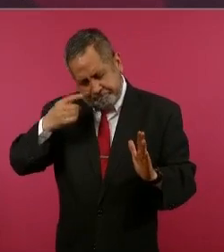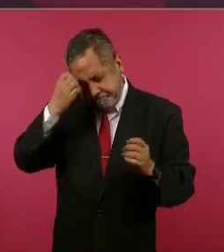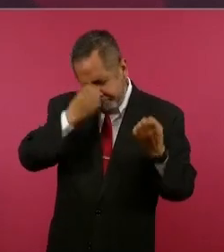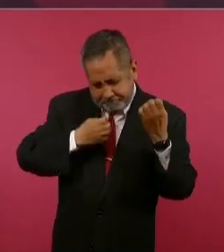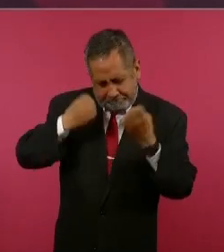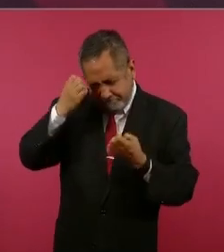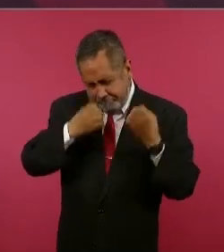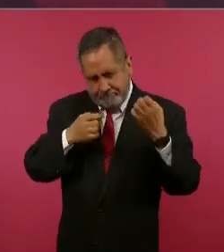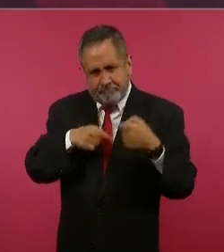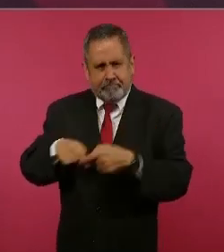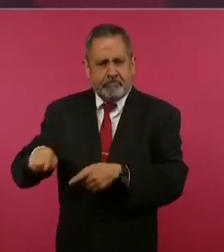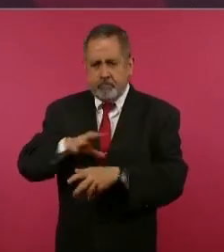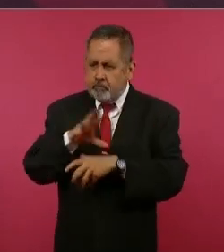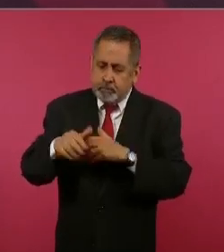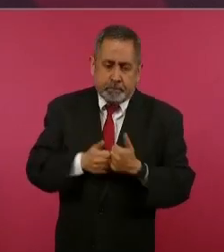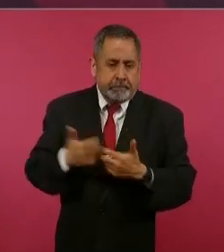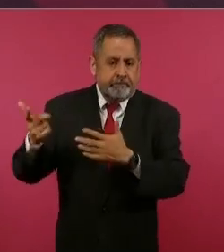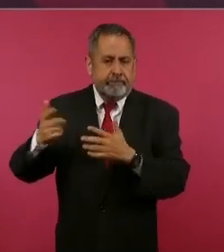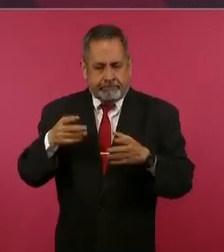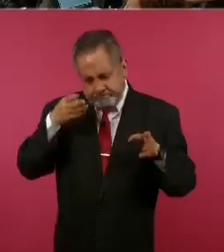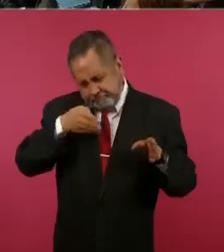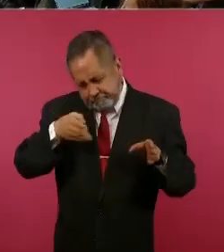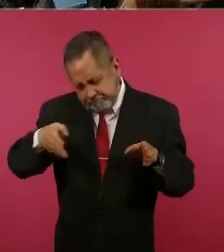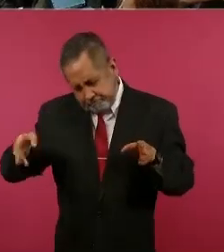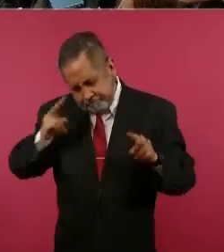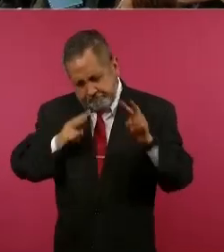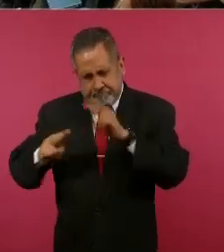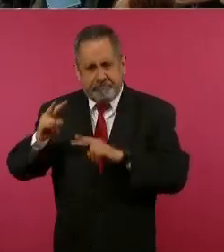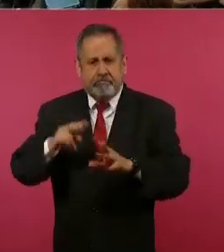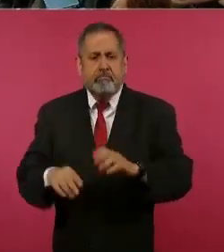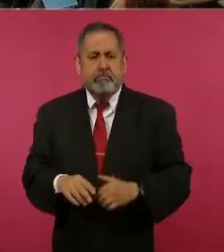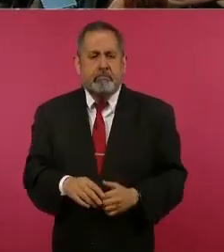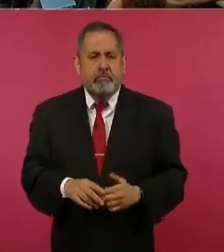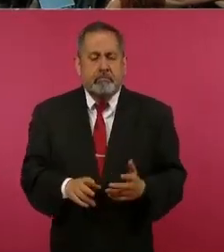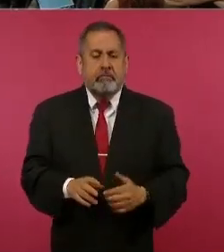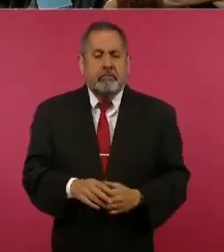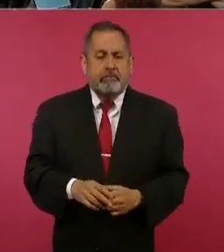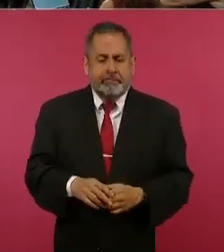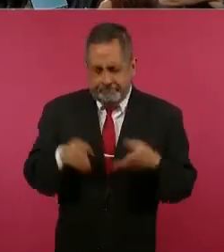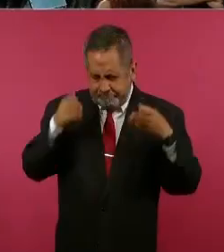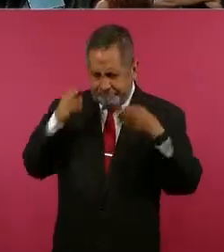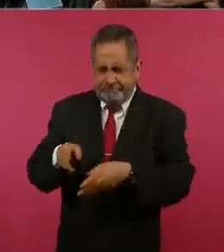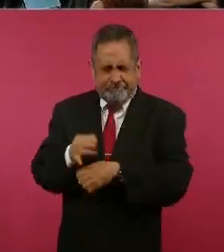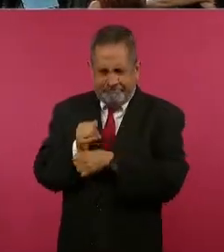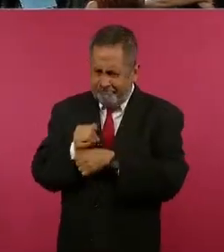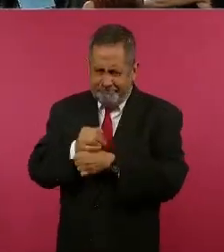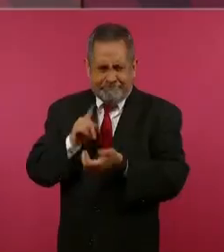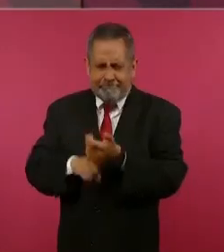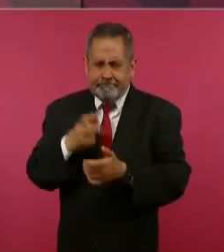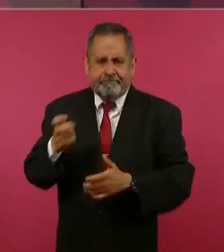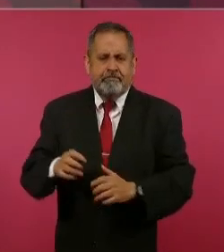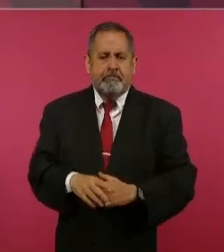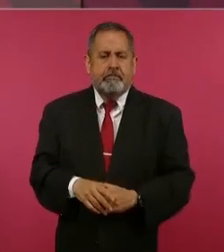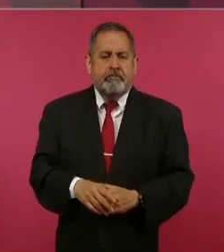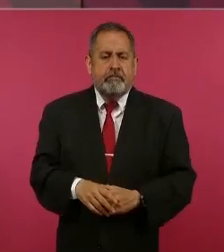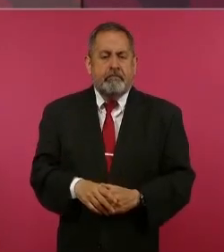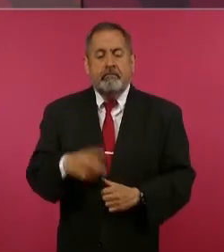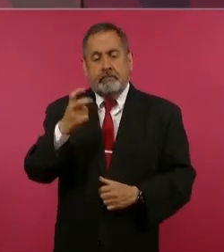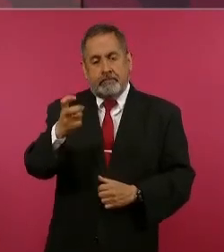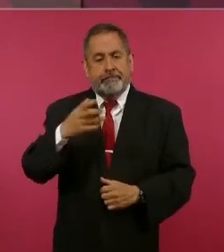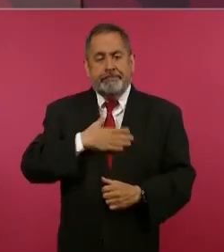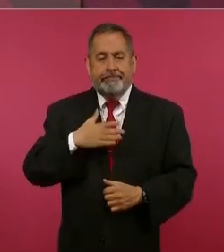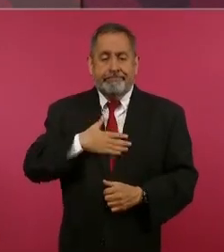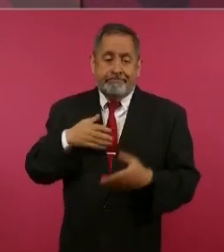para llevarme mi bibliografía y ya dedicarme a eso, va a ser parte